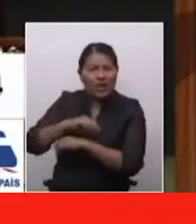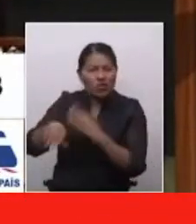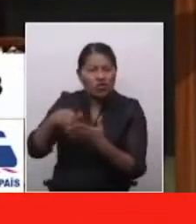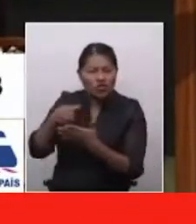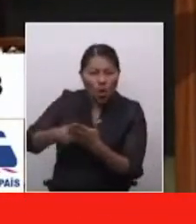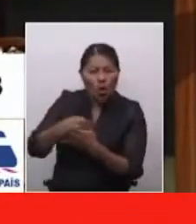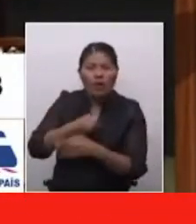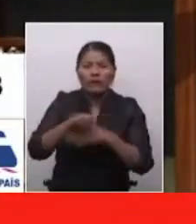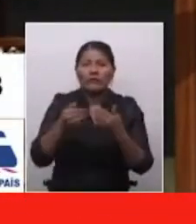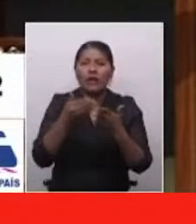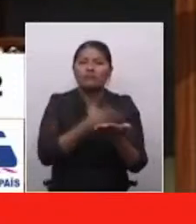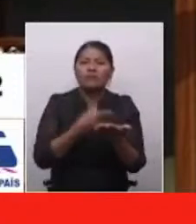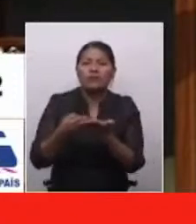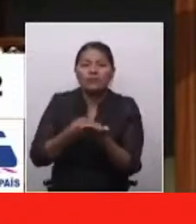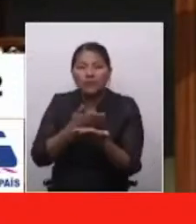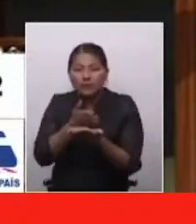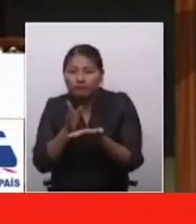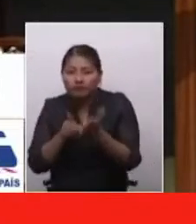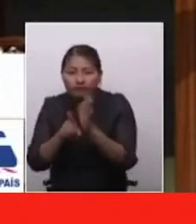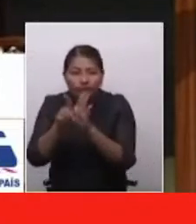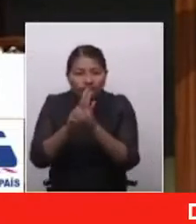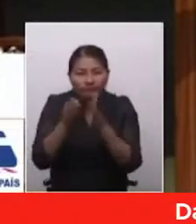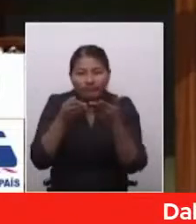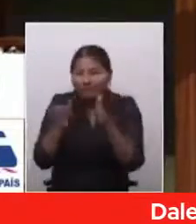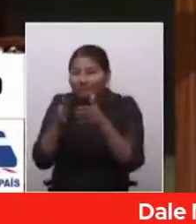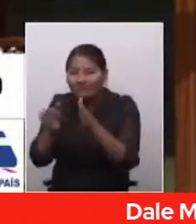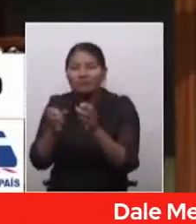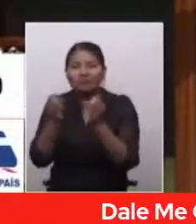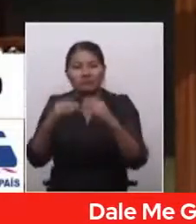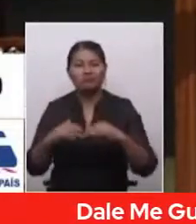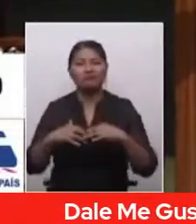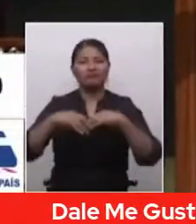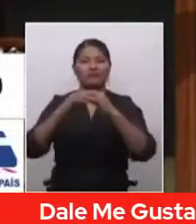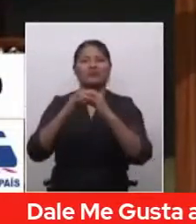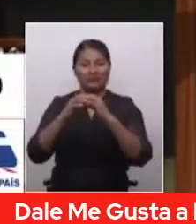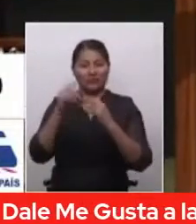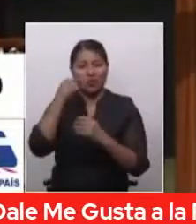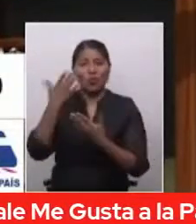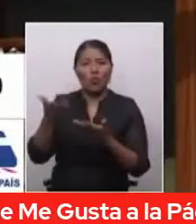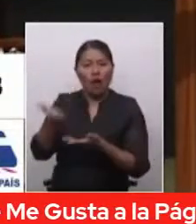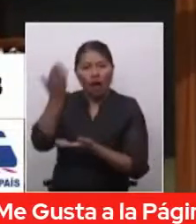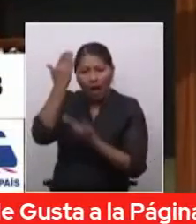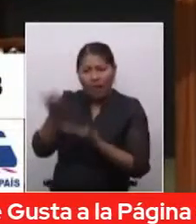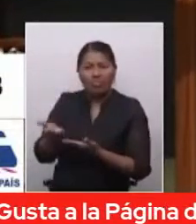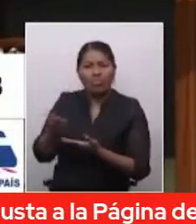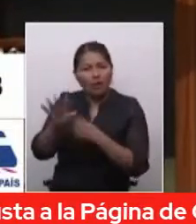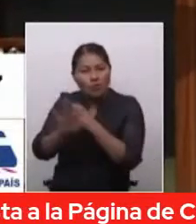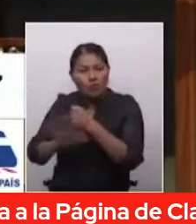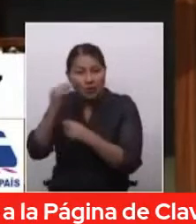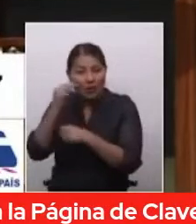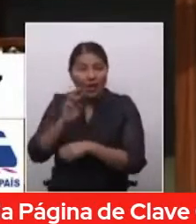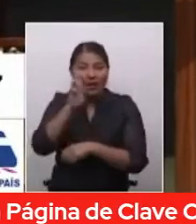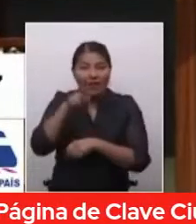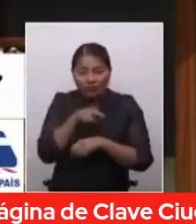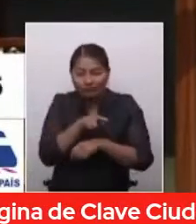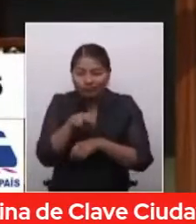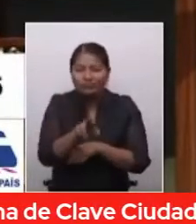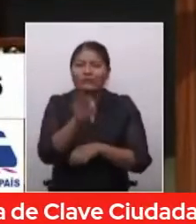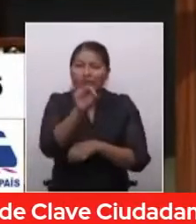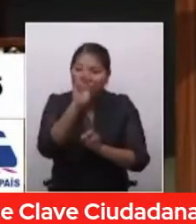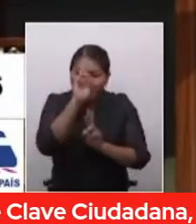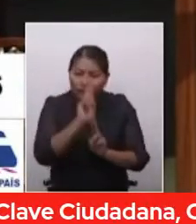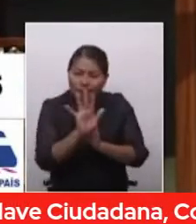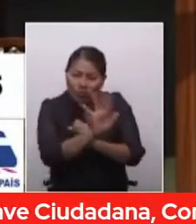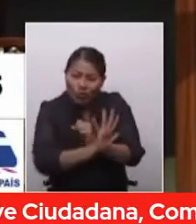planificación y con desarrollo sostenible, donde se proteja nuestro patrimonio histórico y nuestro río Rímac. Señores,